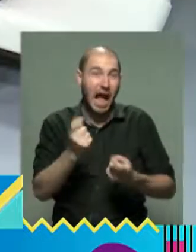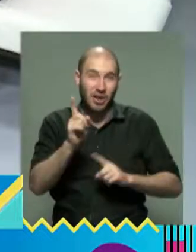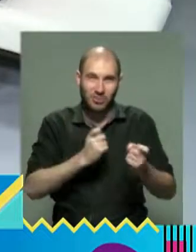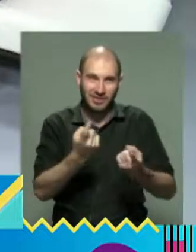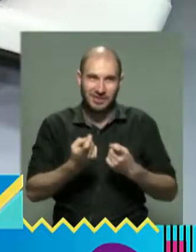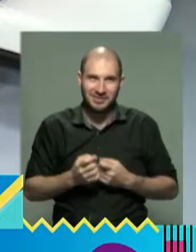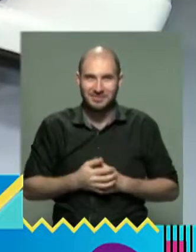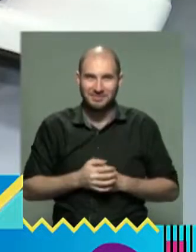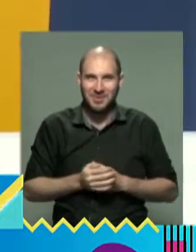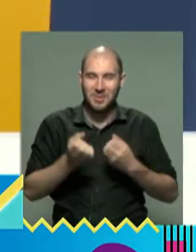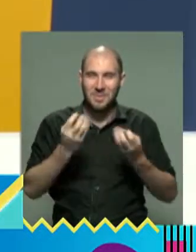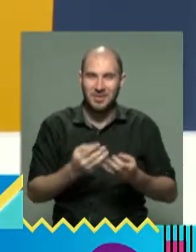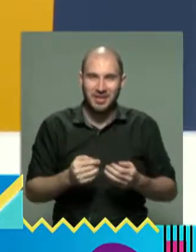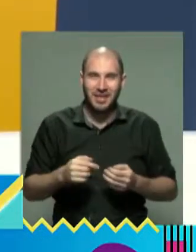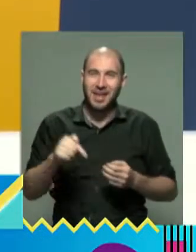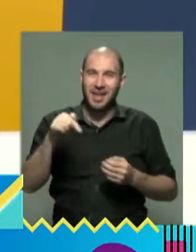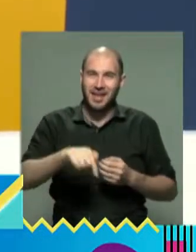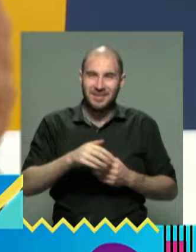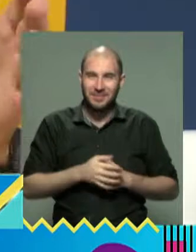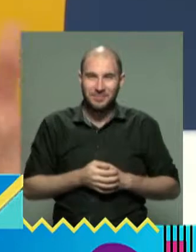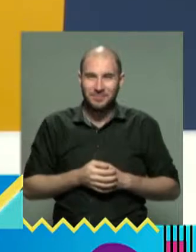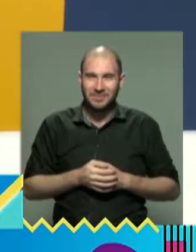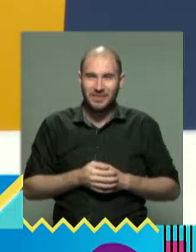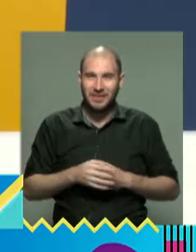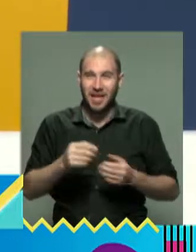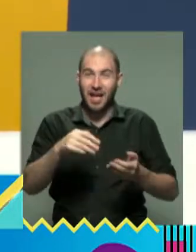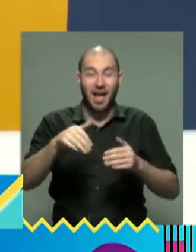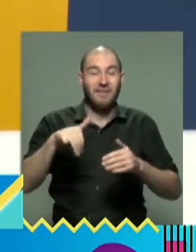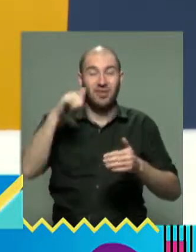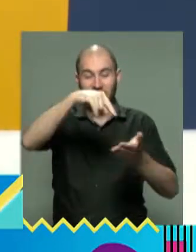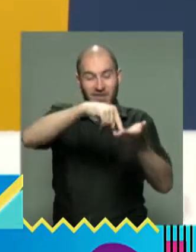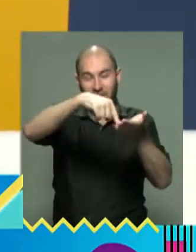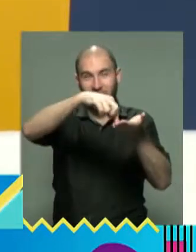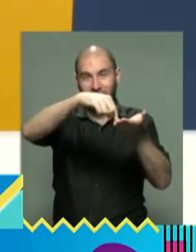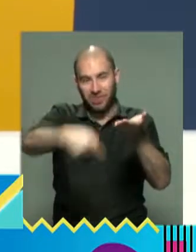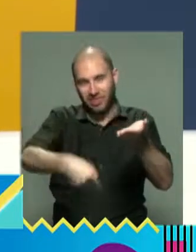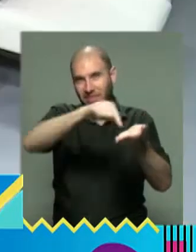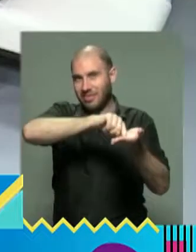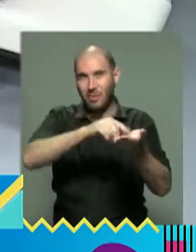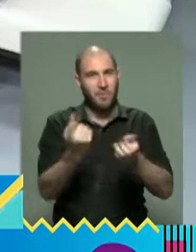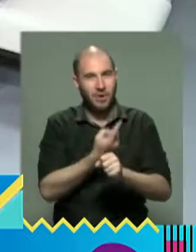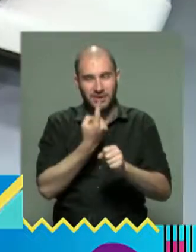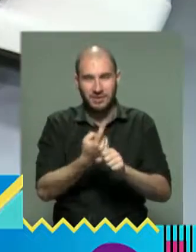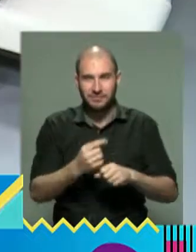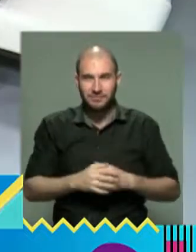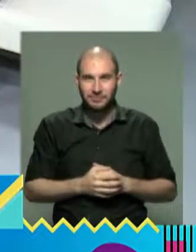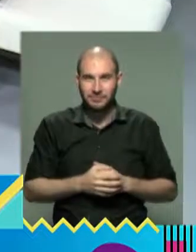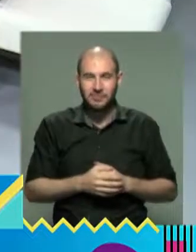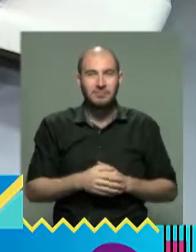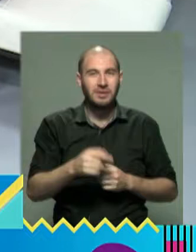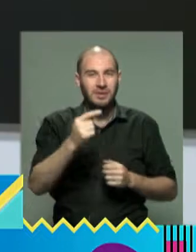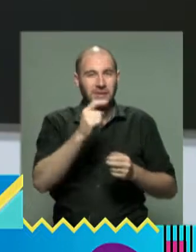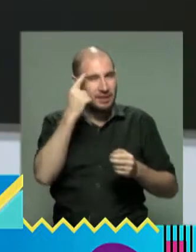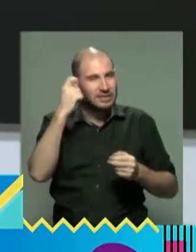le hace falta, pero porque hay un punto en la puerta del avión que no te podés volver atrás. Hay un punto de no retorno. Con la